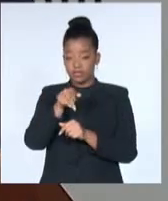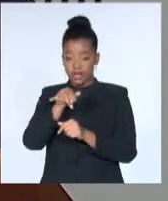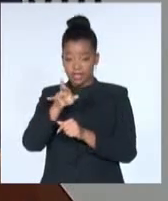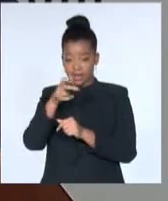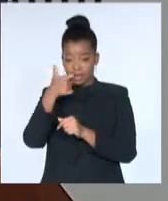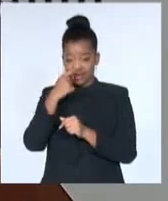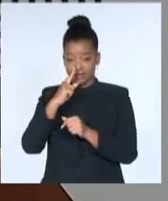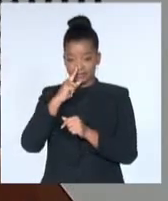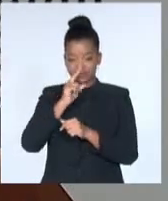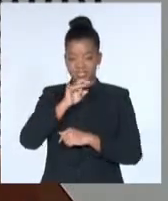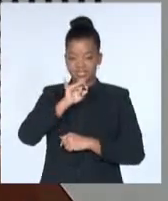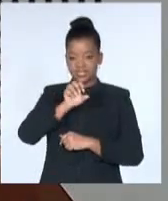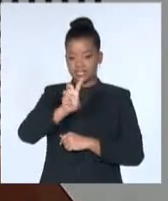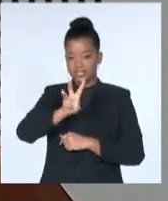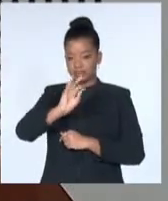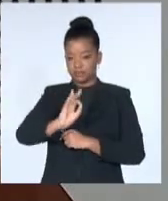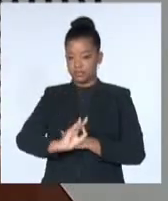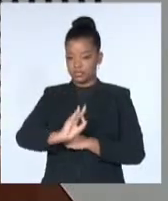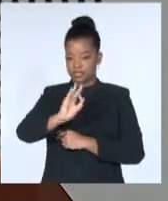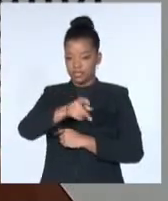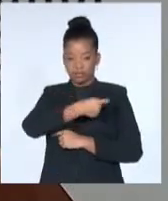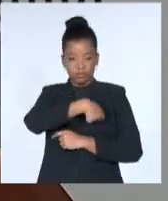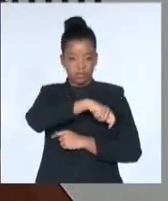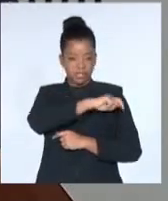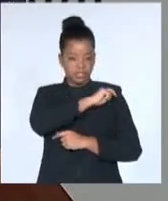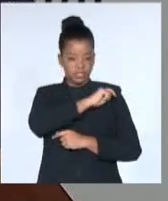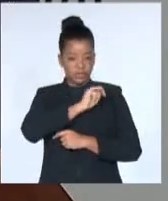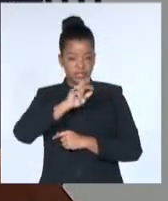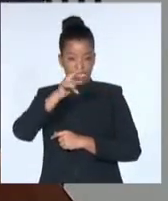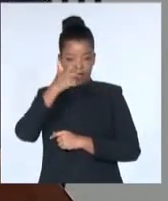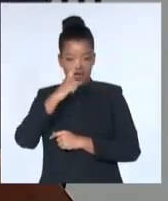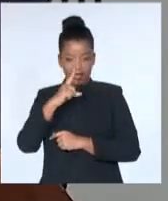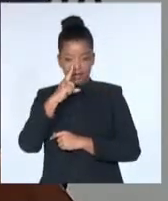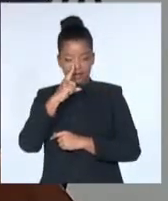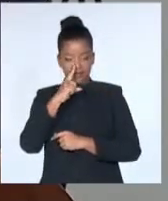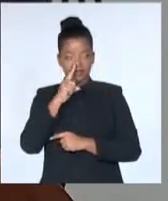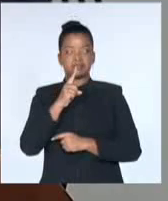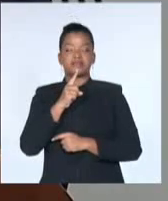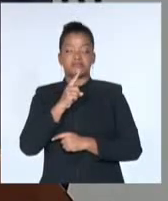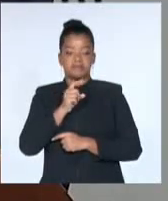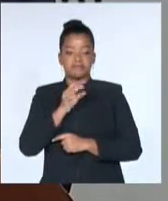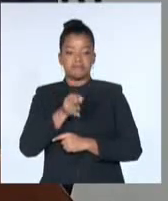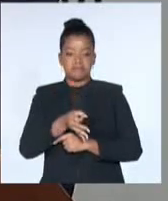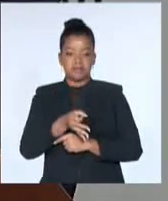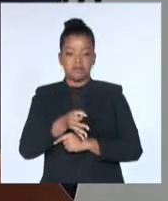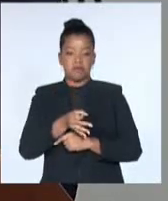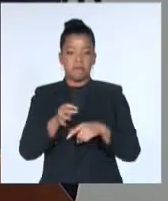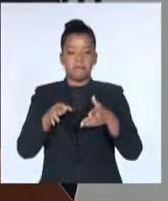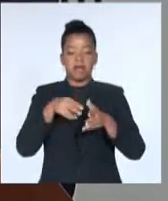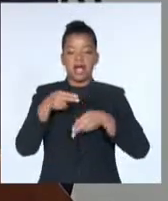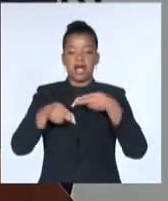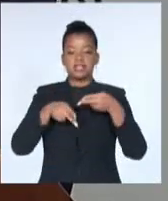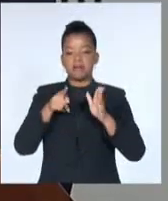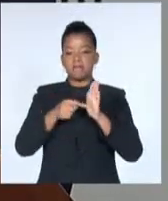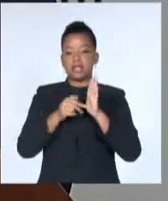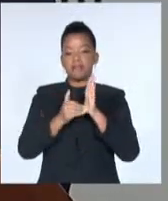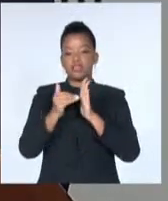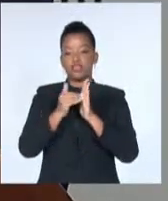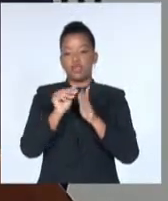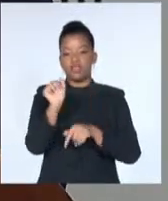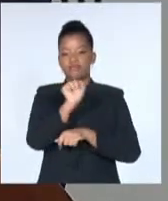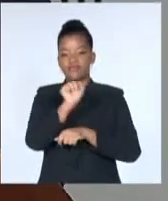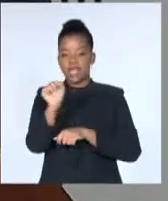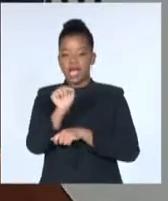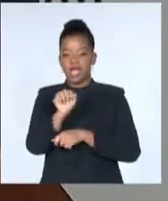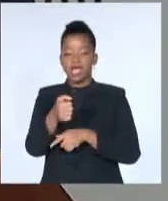sea, el 73% de la población iraní, realizaron más de 1,000 millones de viajes valiéndose de estos